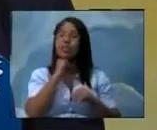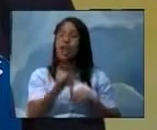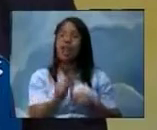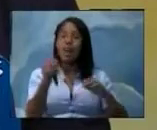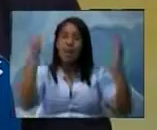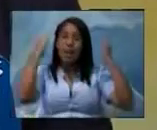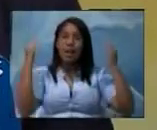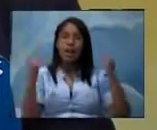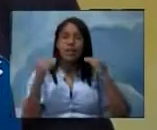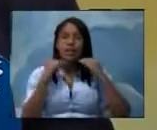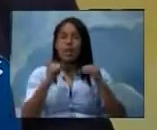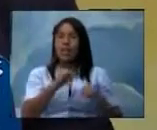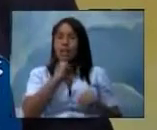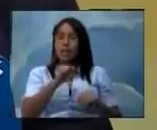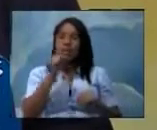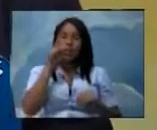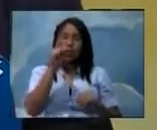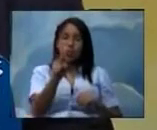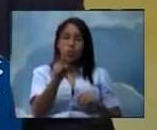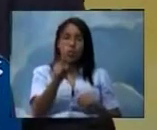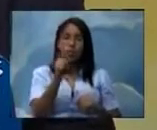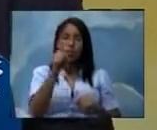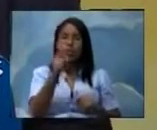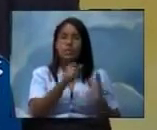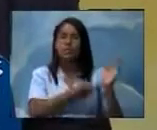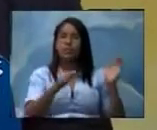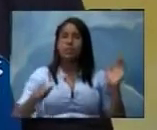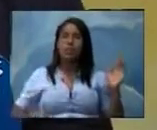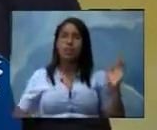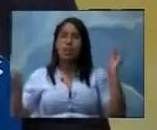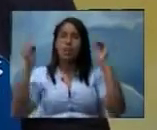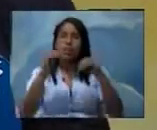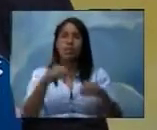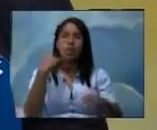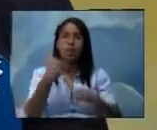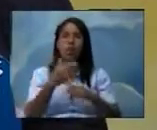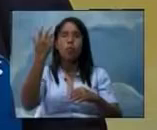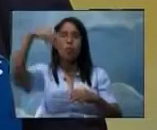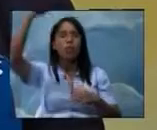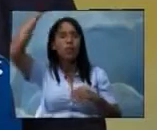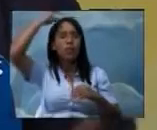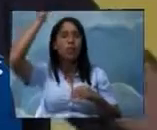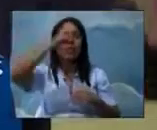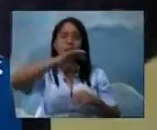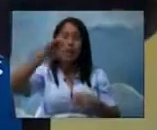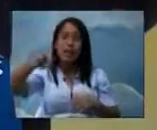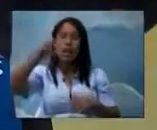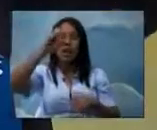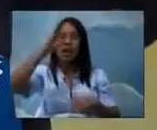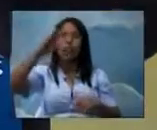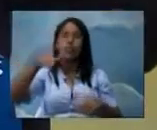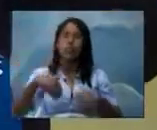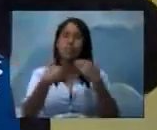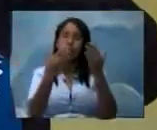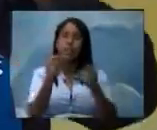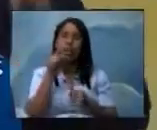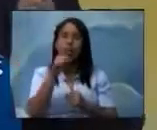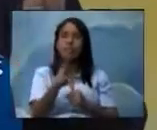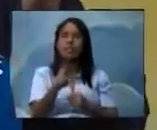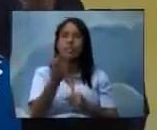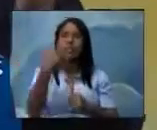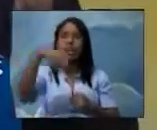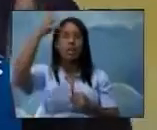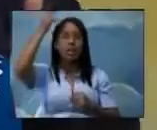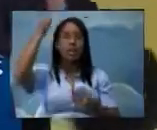esa cabeza de oro eres tú. El Señor te ha colocado como rey de reyes. Dios te ha dado a ti